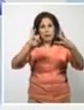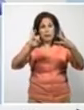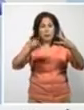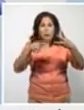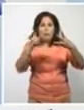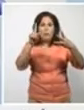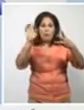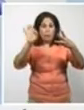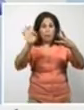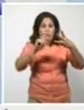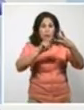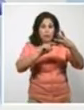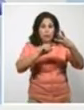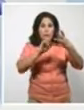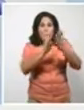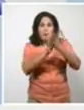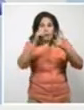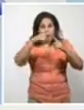27,1 y Matanzas